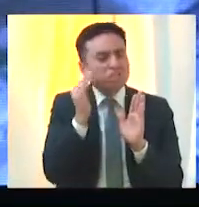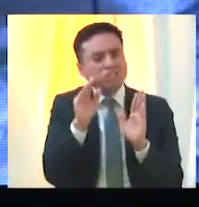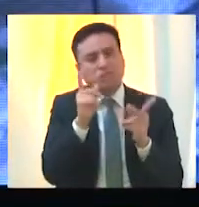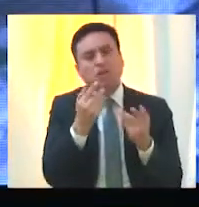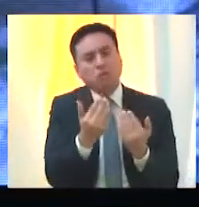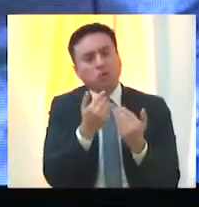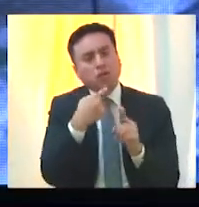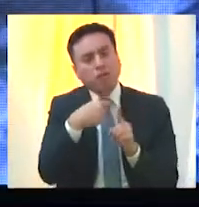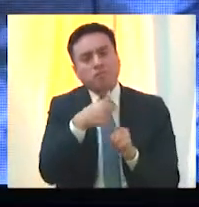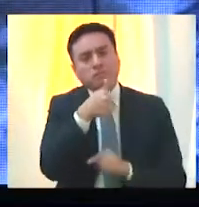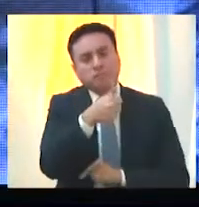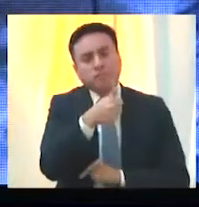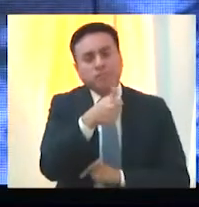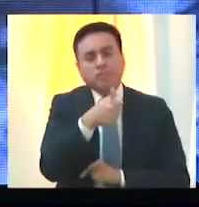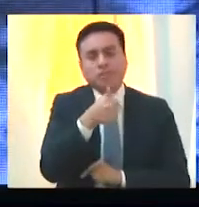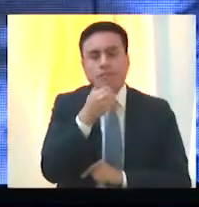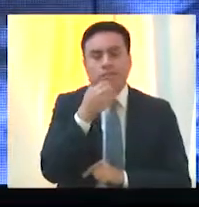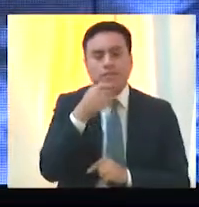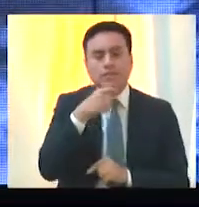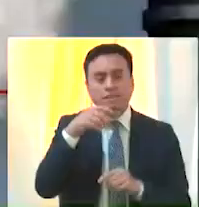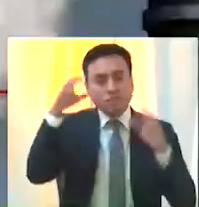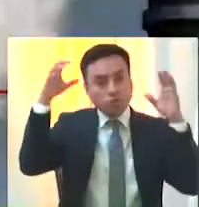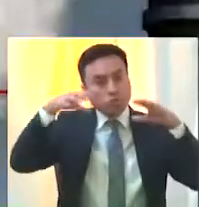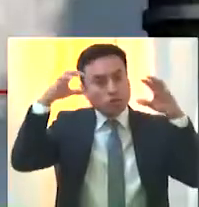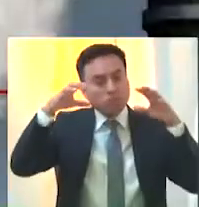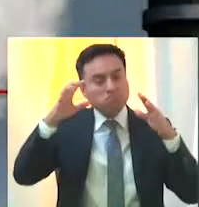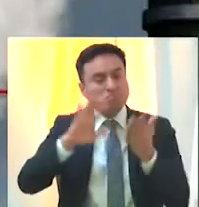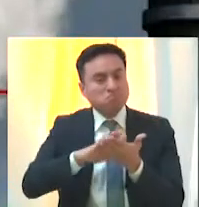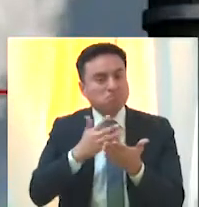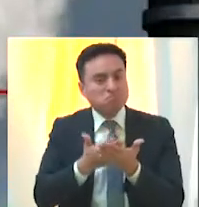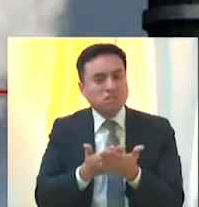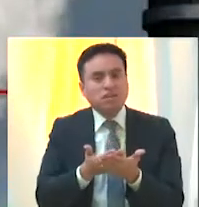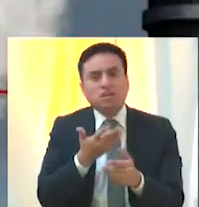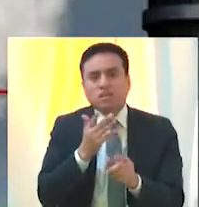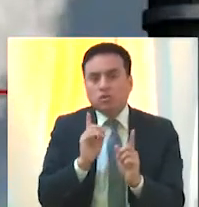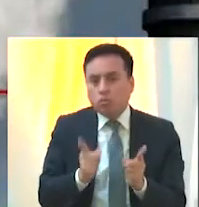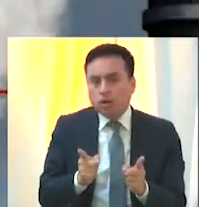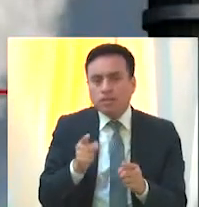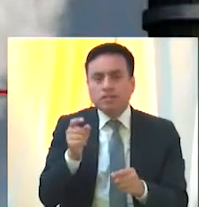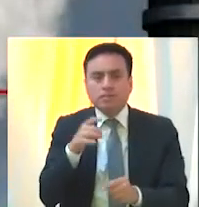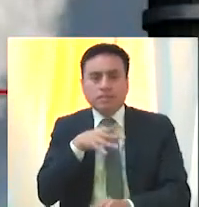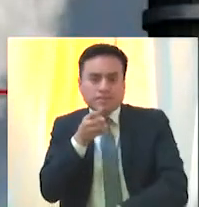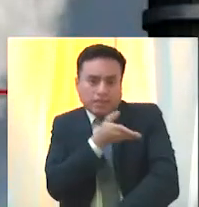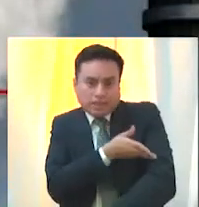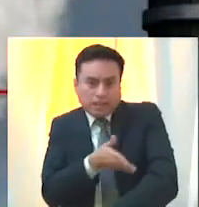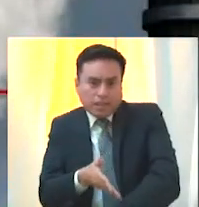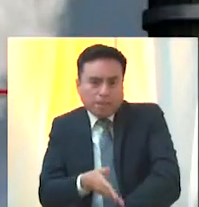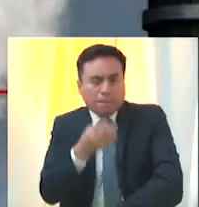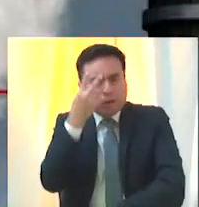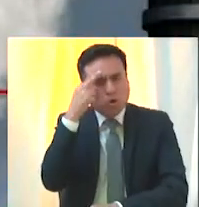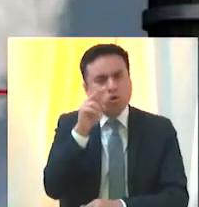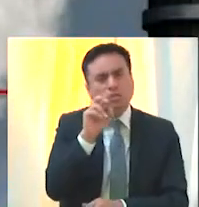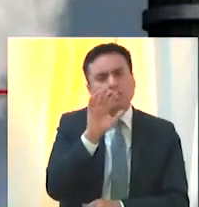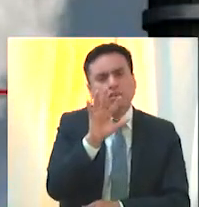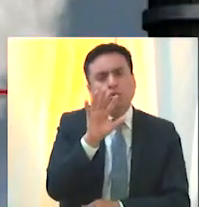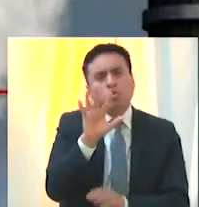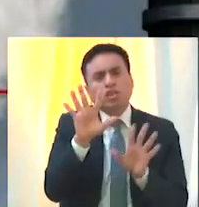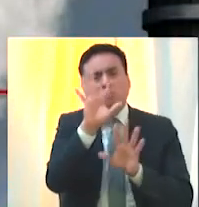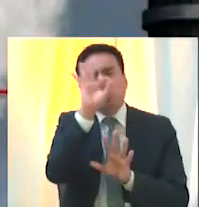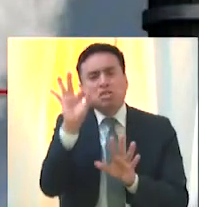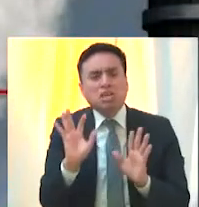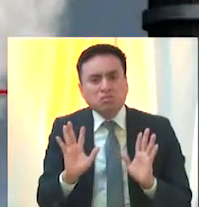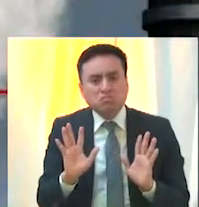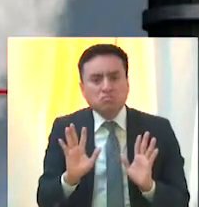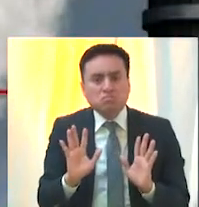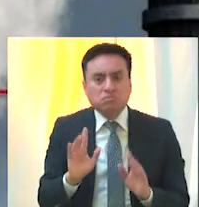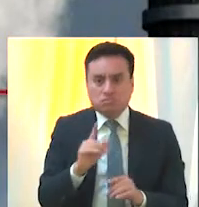relativamente favorable, y la sequía igual existiría en el caso de Chile Central, pero sería del orden de un 5-10%. A